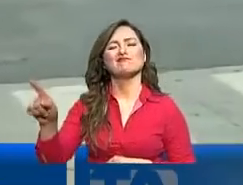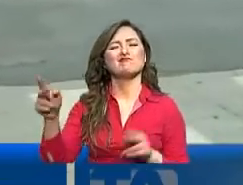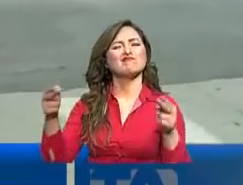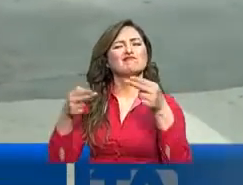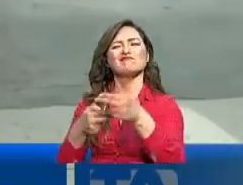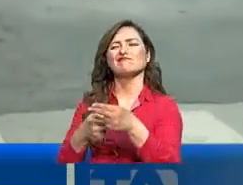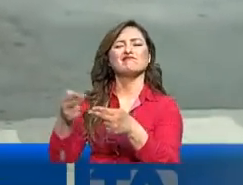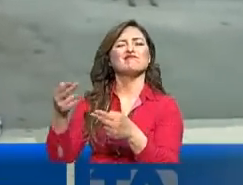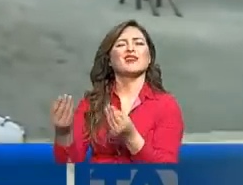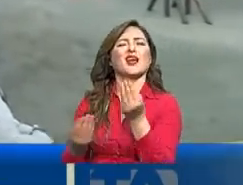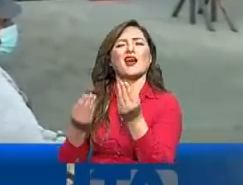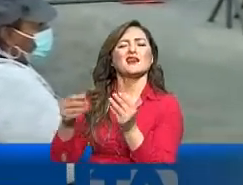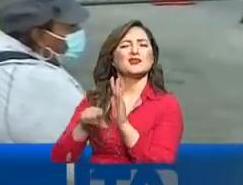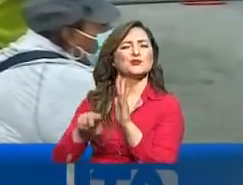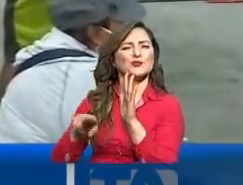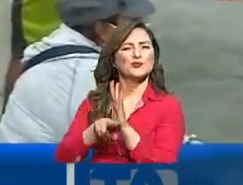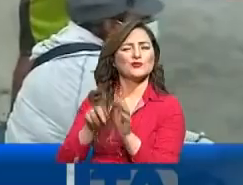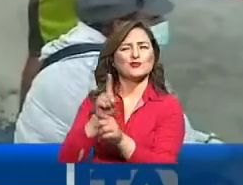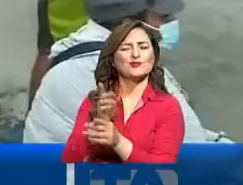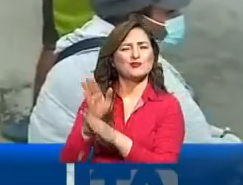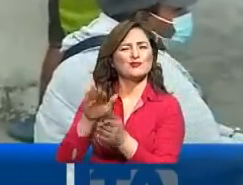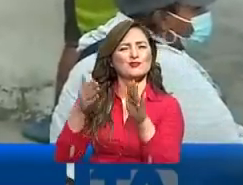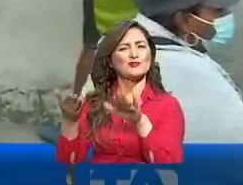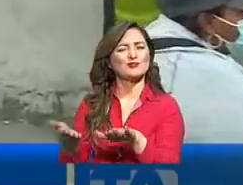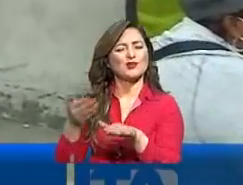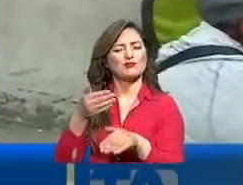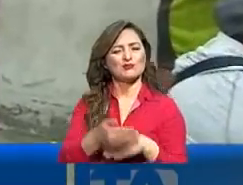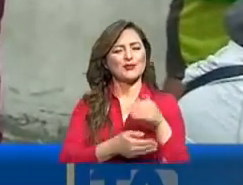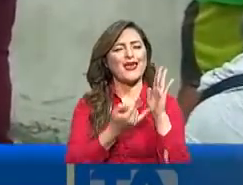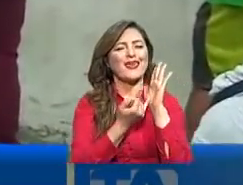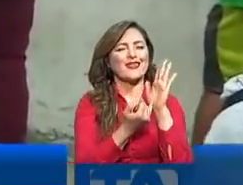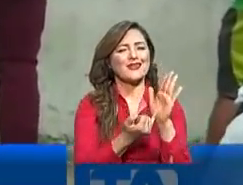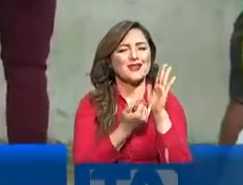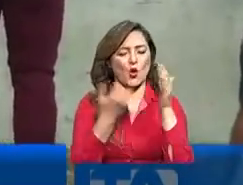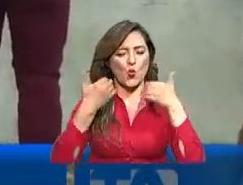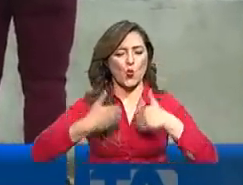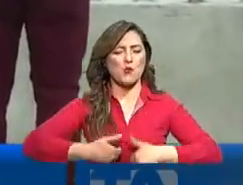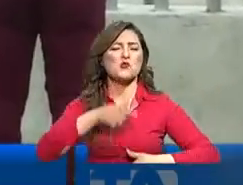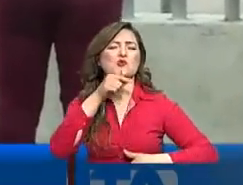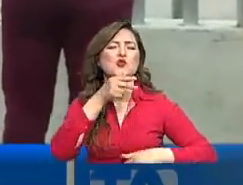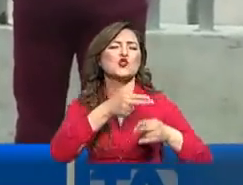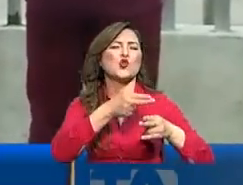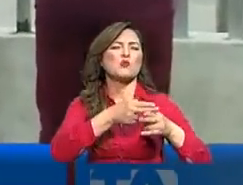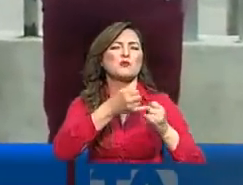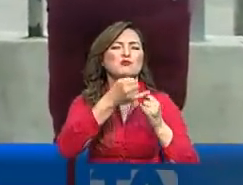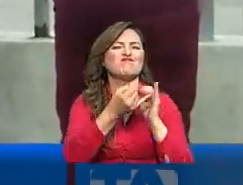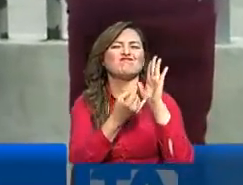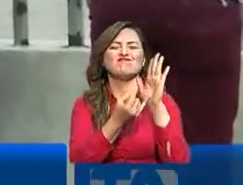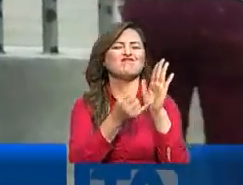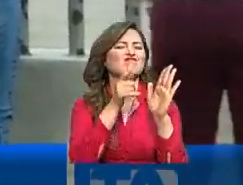este laboratorio, dentro aquí de la morgue? Se está realizando el proceso de identificación de los cuerpos, posterior la